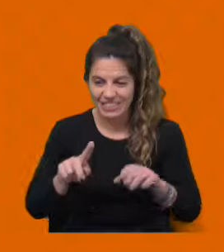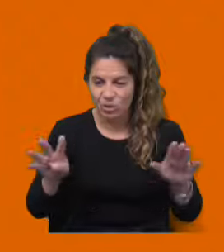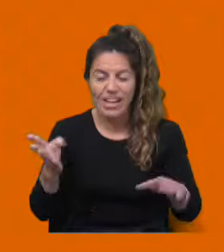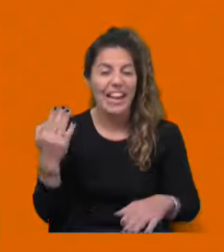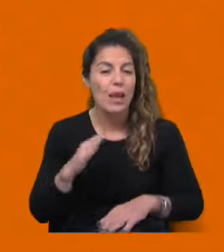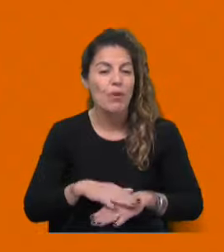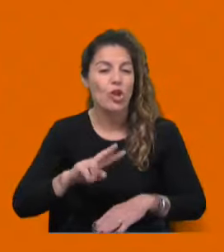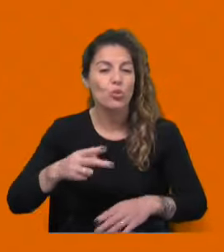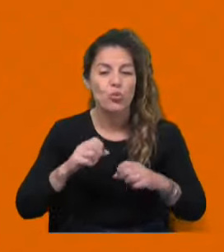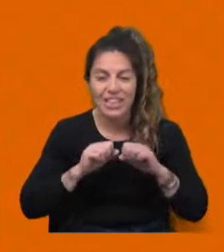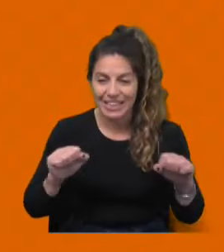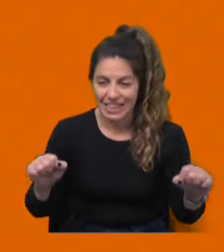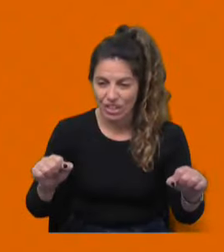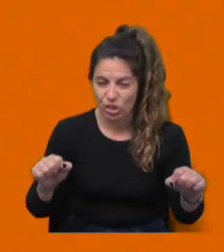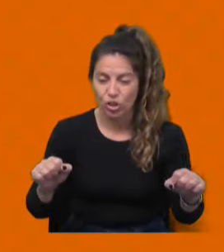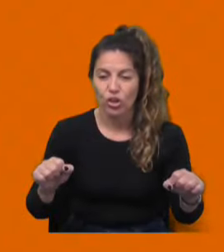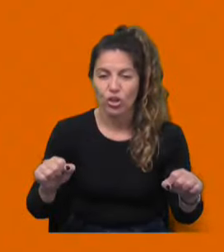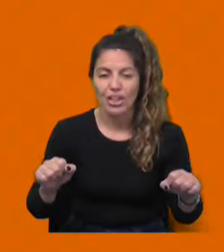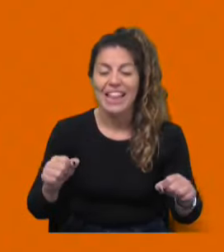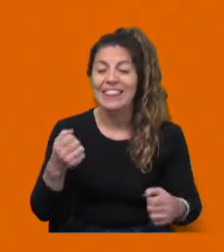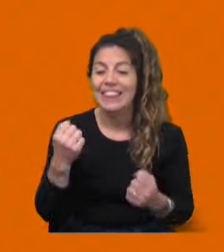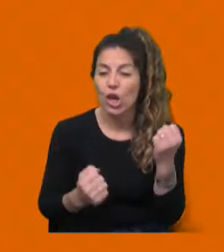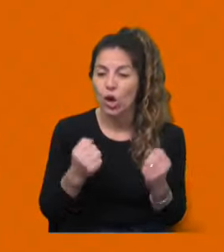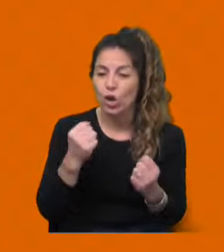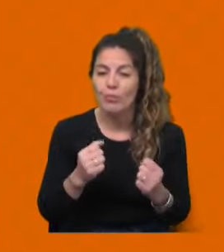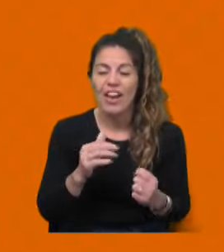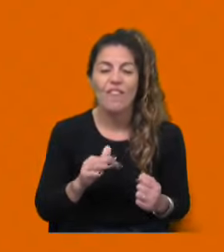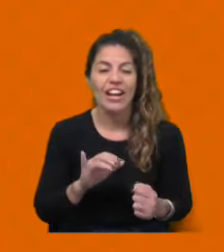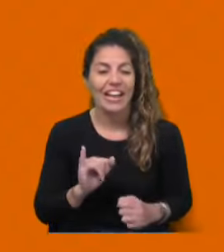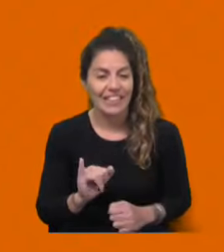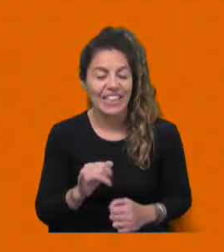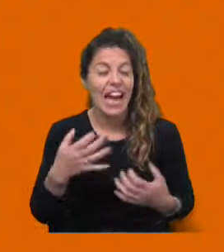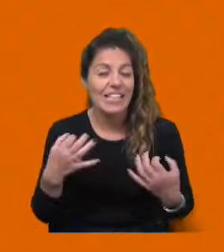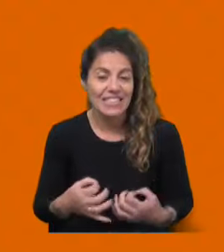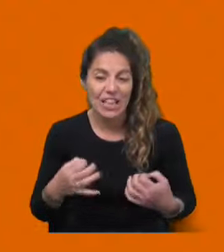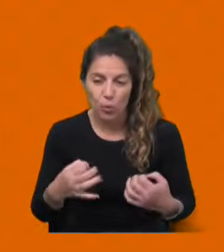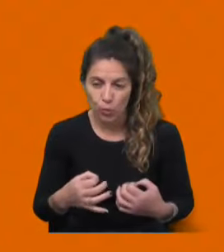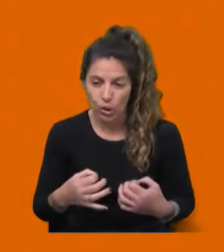momento el subsecretario de Economía, Pablo Ferreri, aseguró,